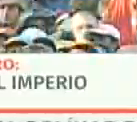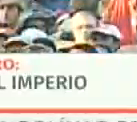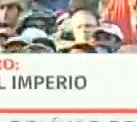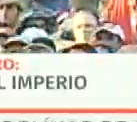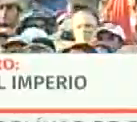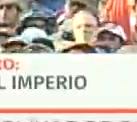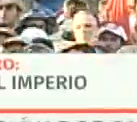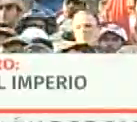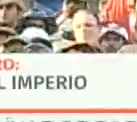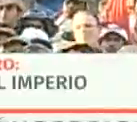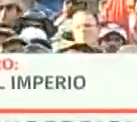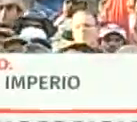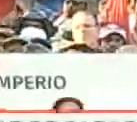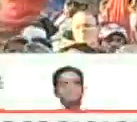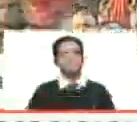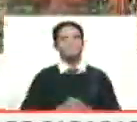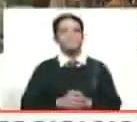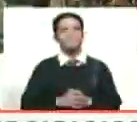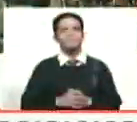Siempre digo que